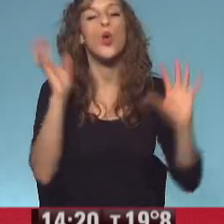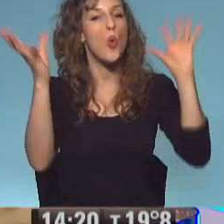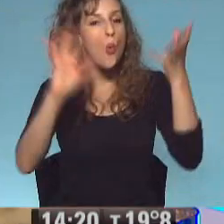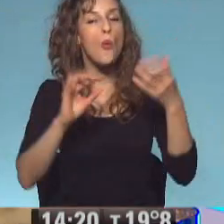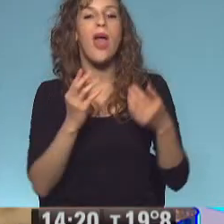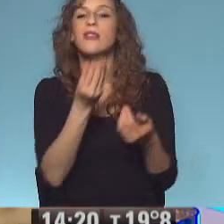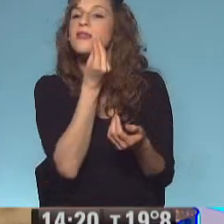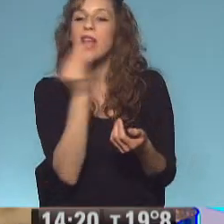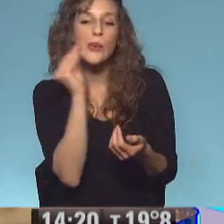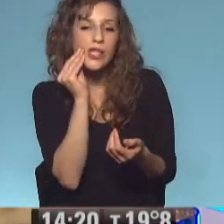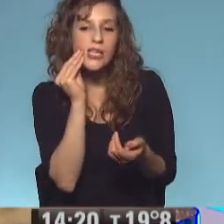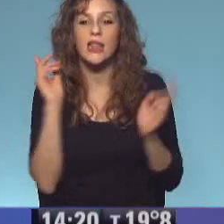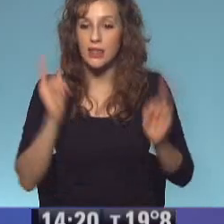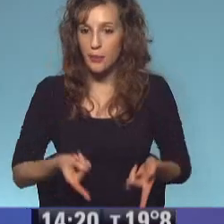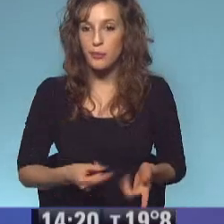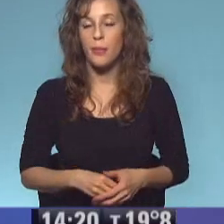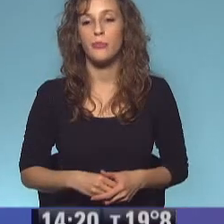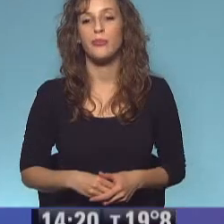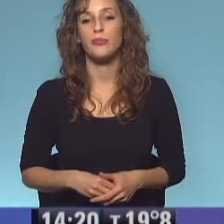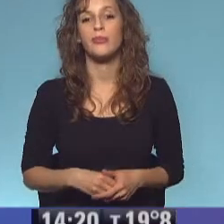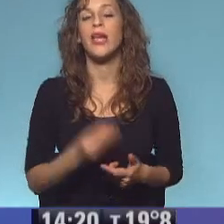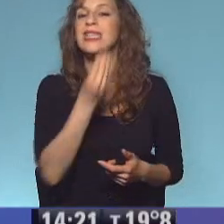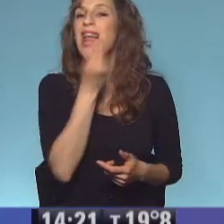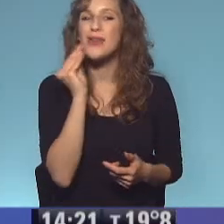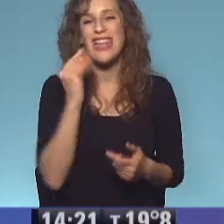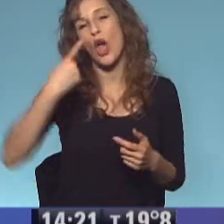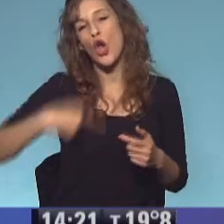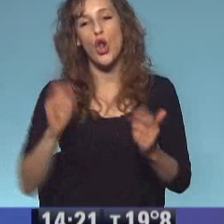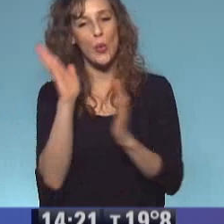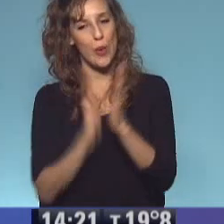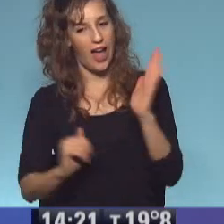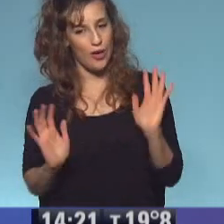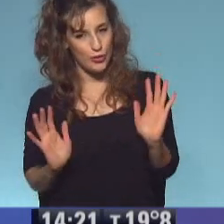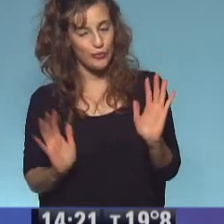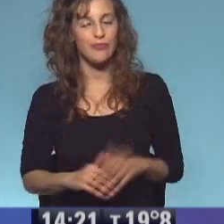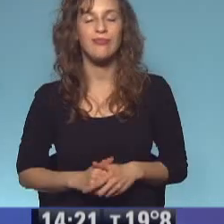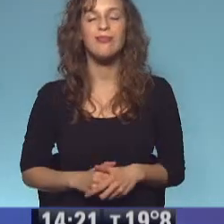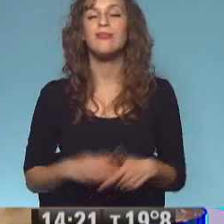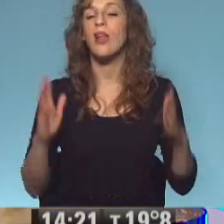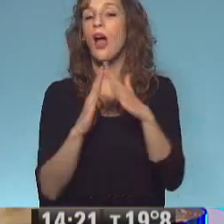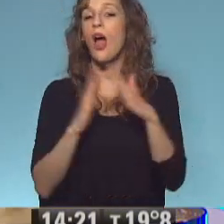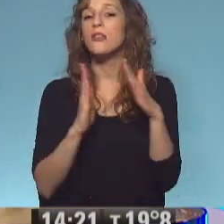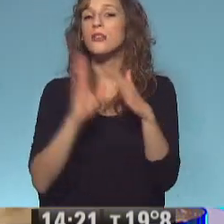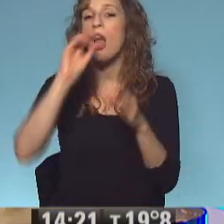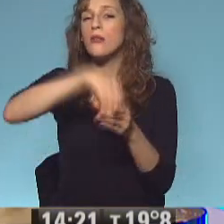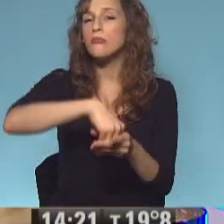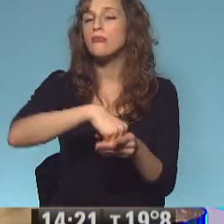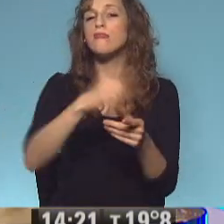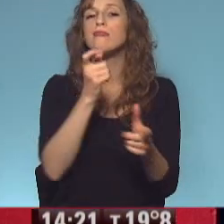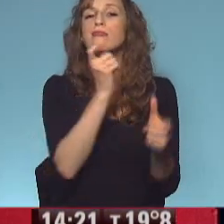Y servilleta. Sí, puede ser. Sí. Servilletas blancas. Blancas, claro, porque sí. Hay servilletas de colores. Y ahí en casa, ¿qué otras palabras se les